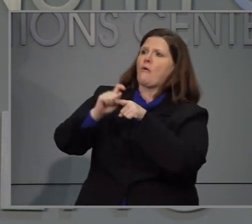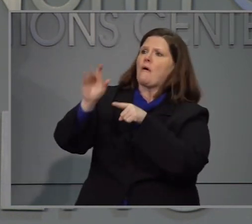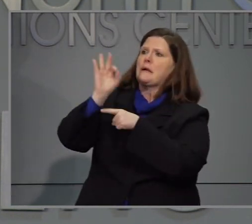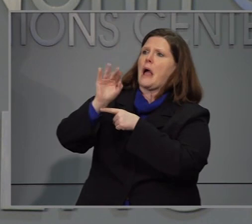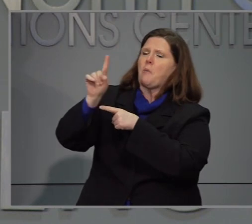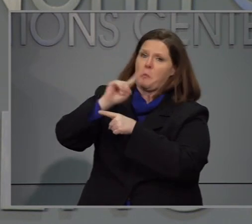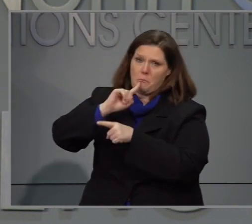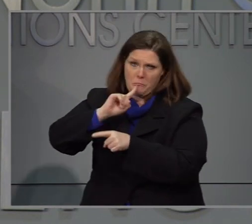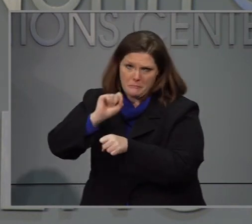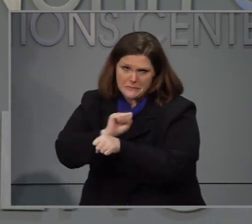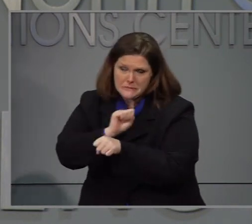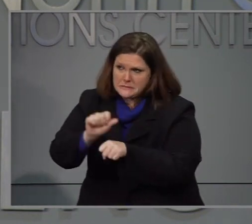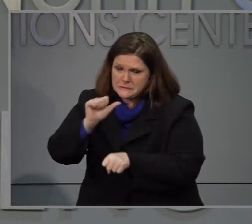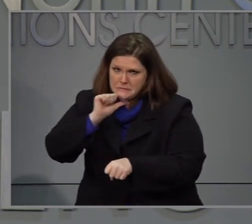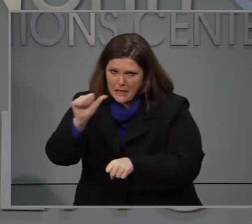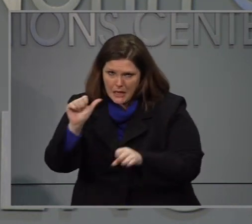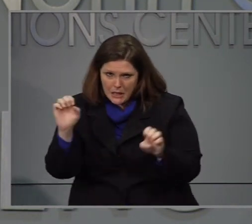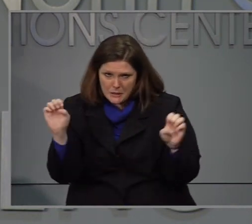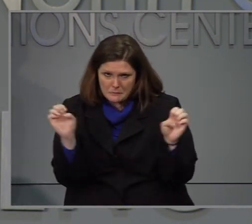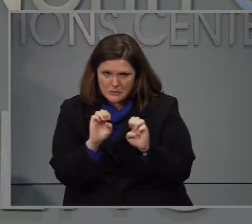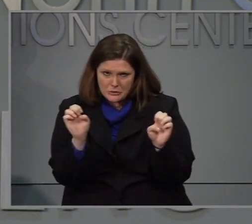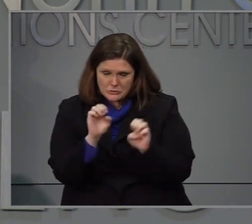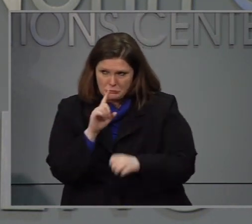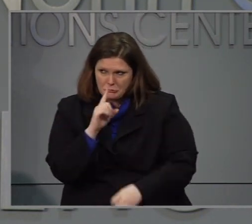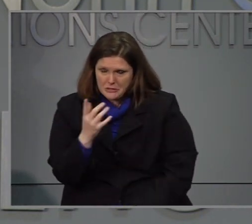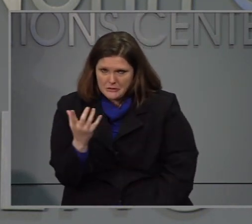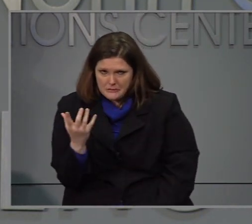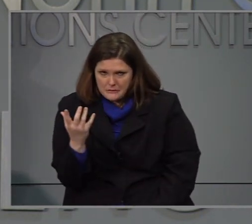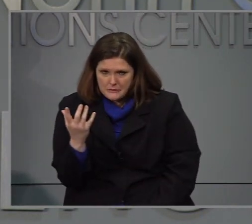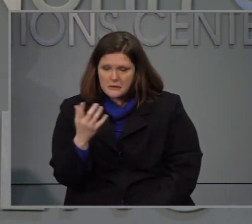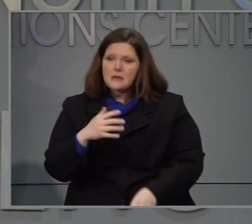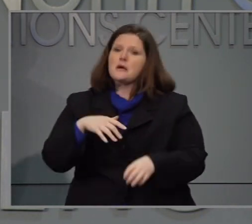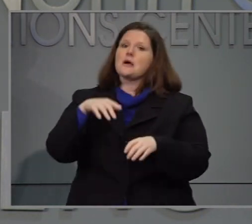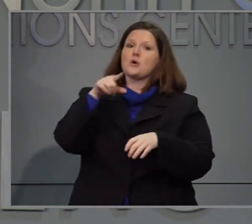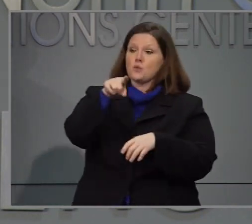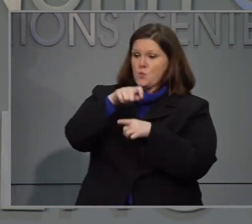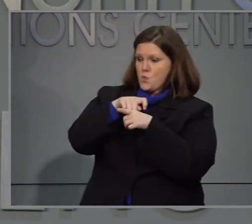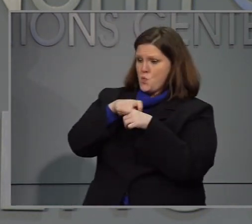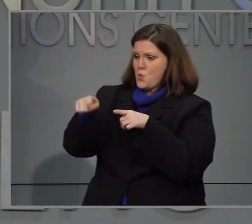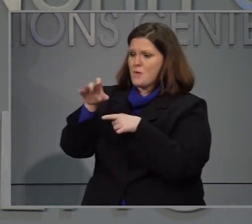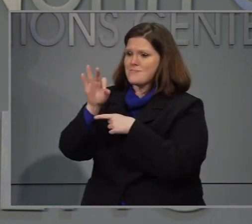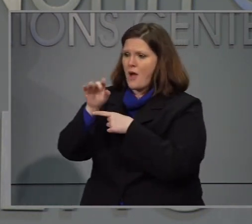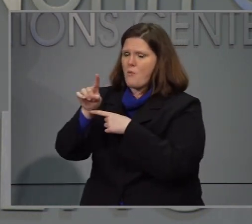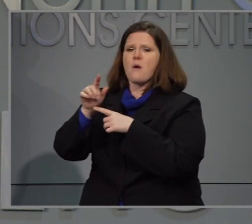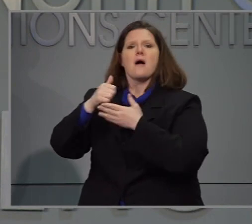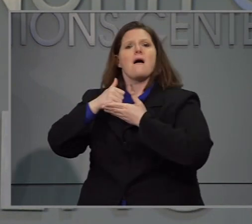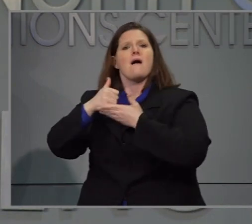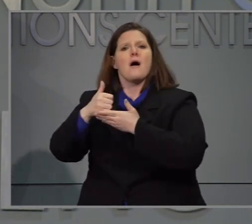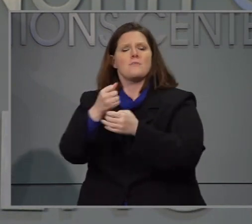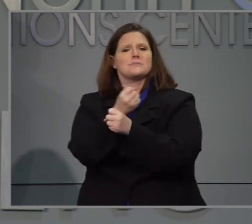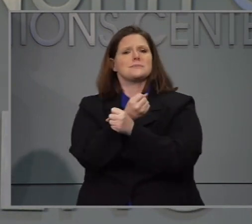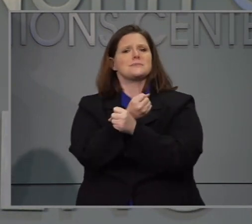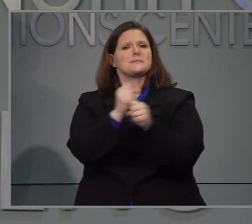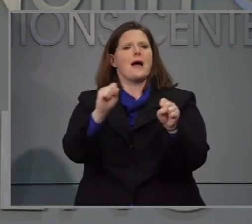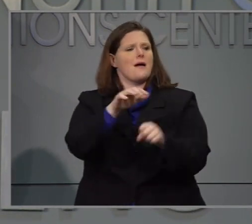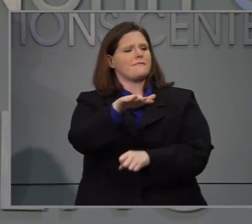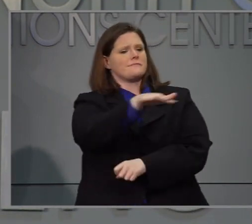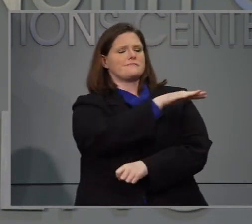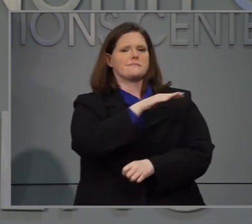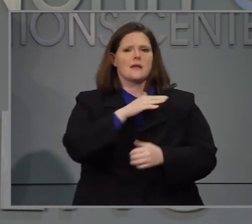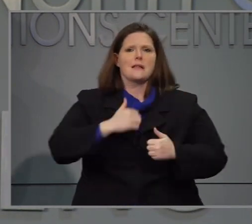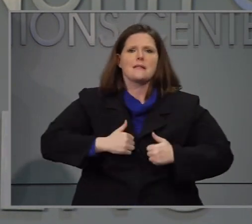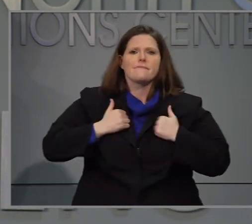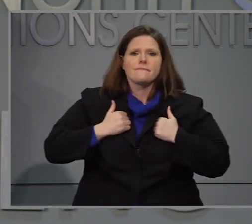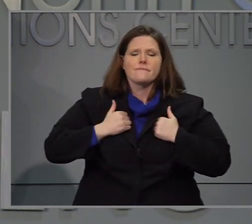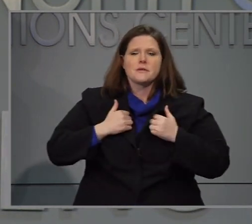verdaderas emergencias. Y si seguimos recibiendo llamadas que no son de emergencia, vamos a atrasar la ayuda